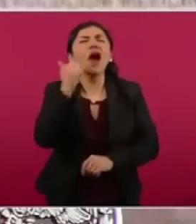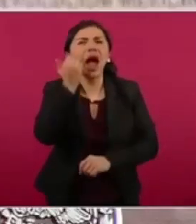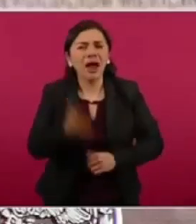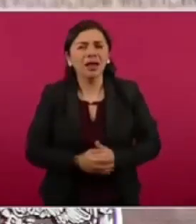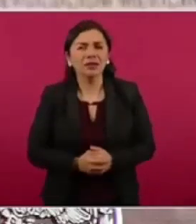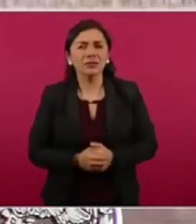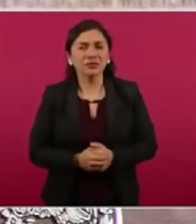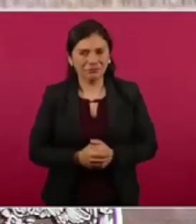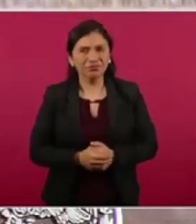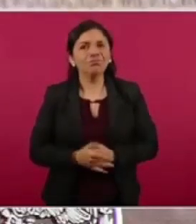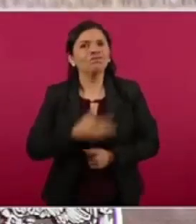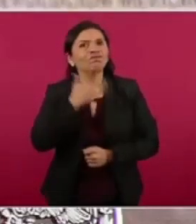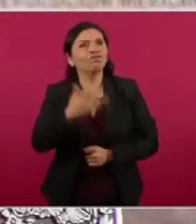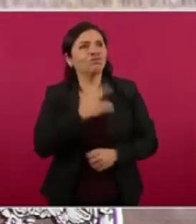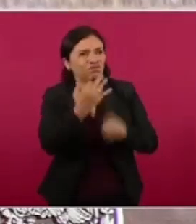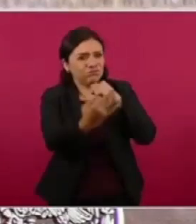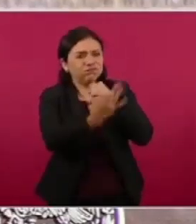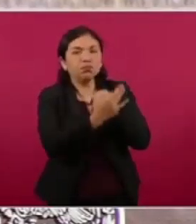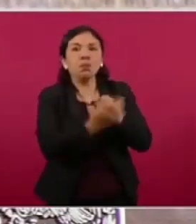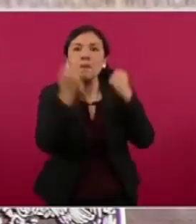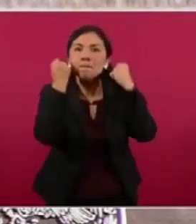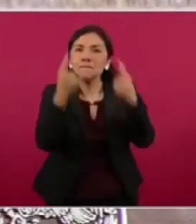es autenticidad,